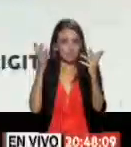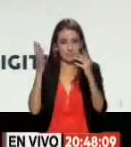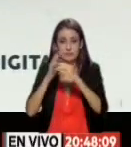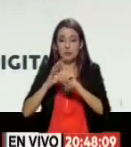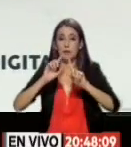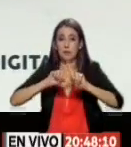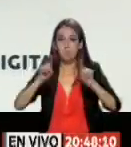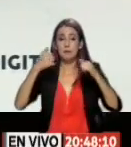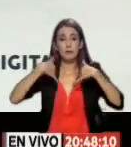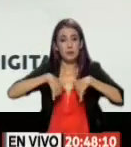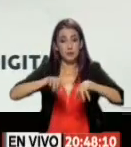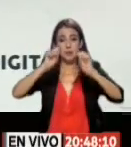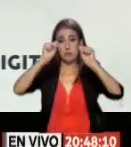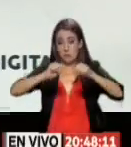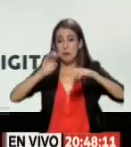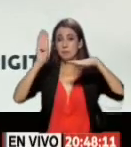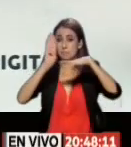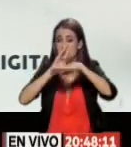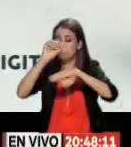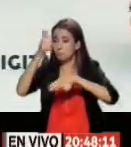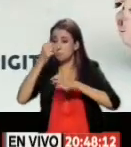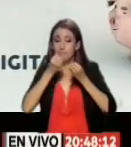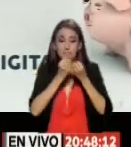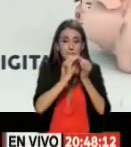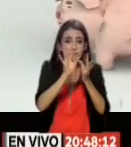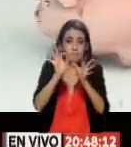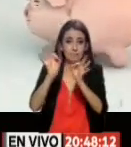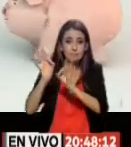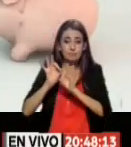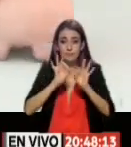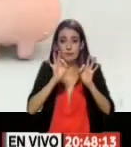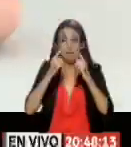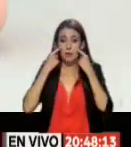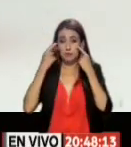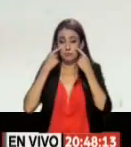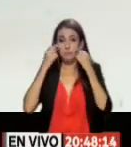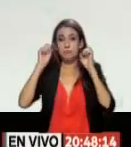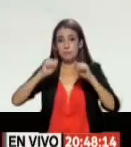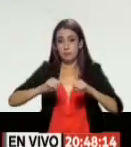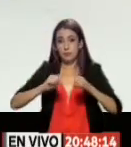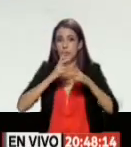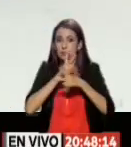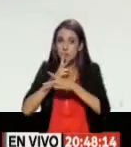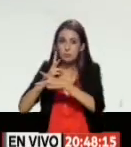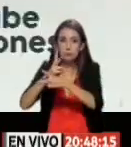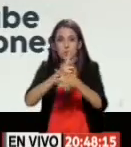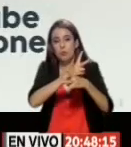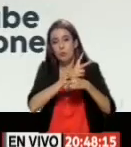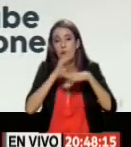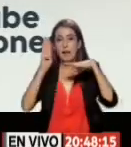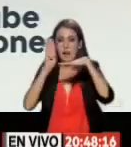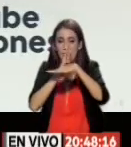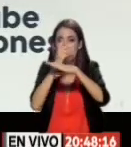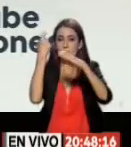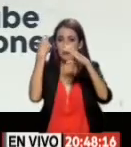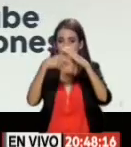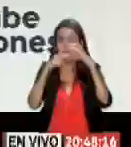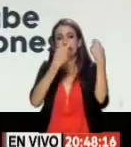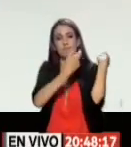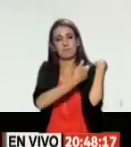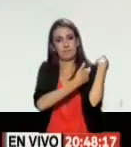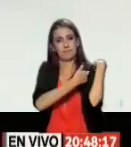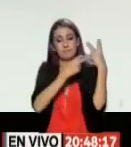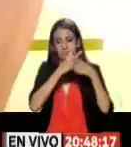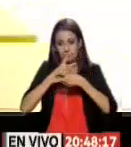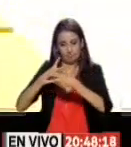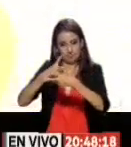holgazán. Por suerte, para ti hay otras opciones. Ojo, pero hay que ser cauto. La banca digital exige mucha responsabilidad y